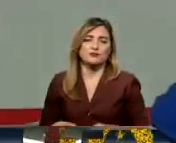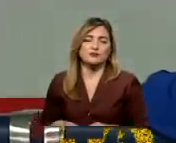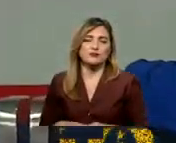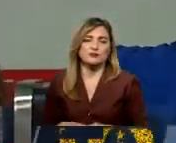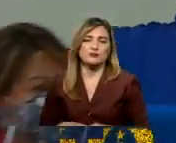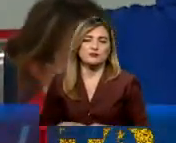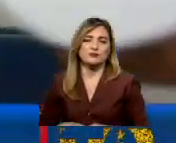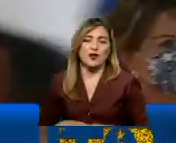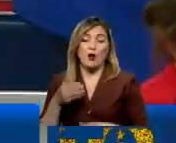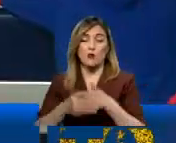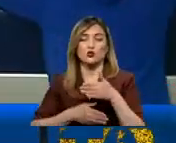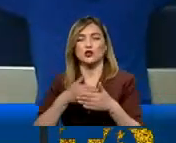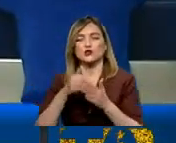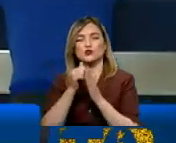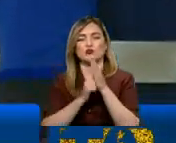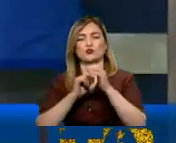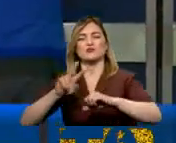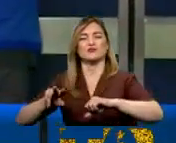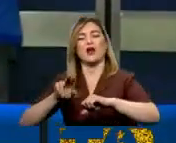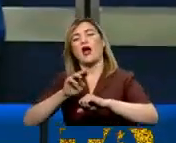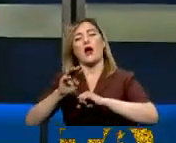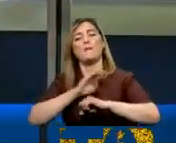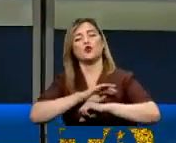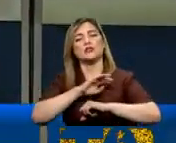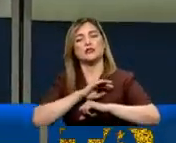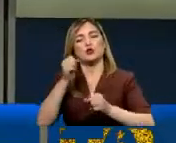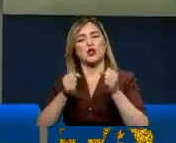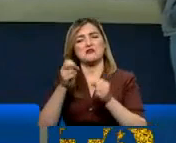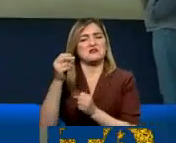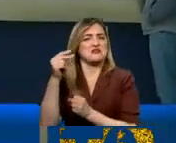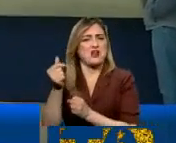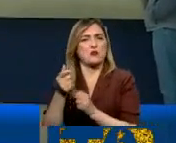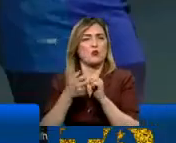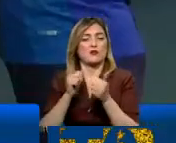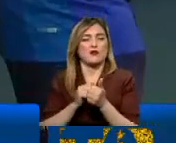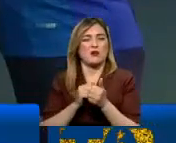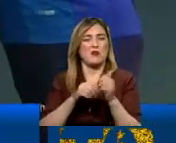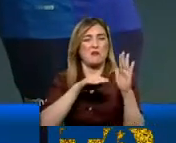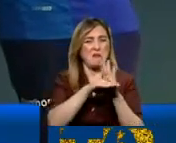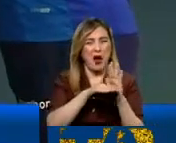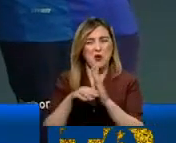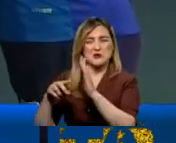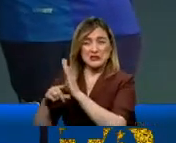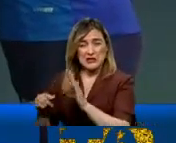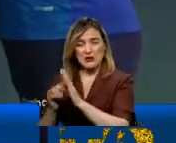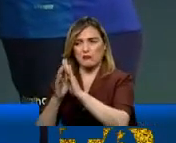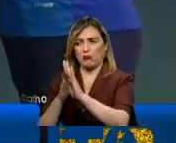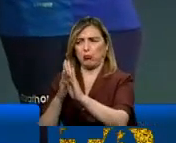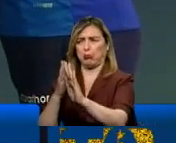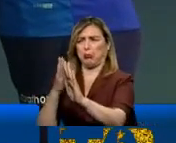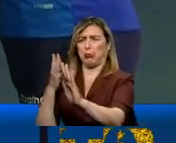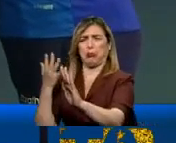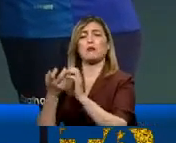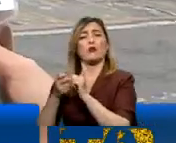de que afirman que el proceso de la AMT es rápido y sin complicaciones, las filas en los bancos y el SRI sigue siendo un problema para